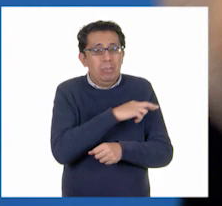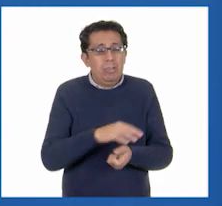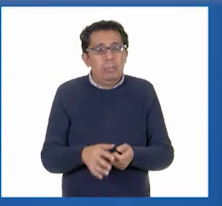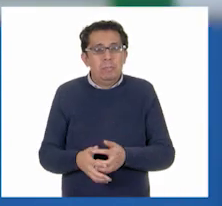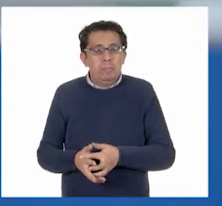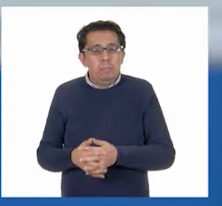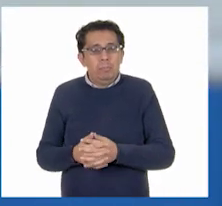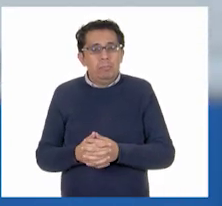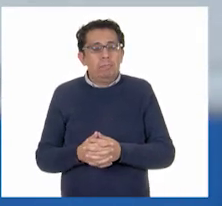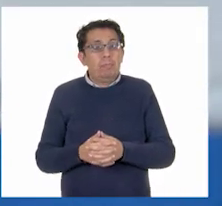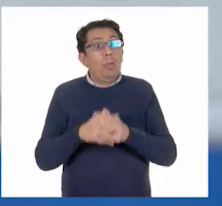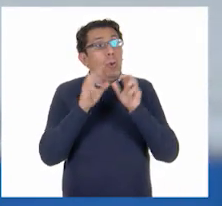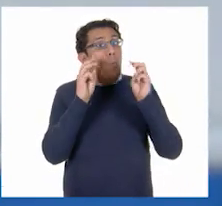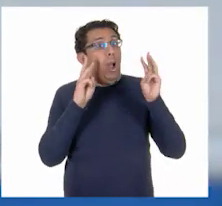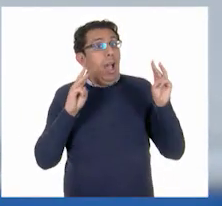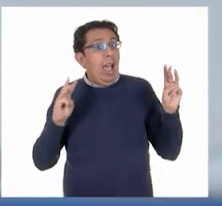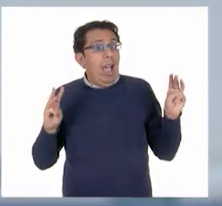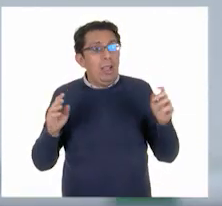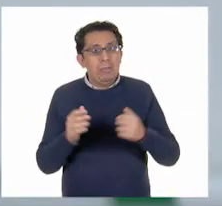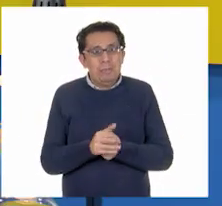¡Wow!